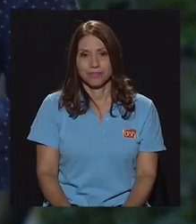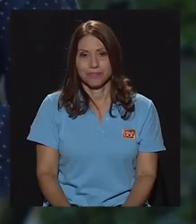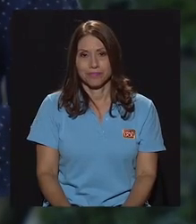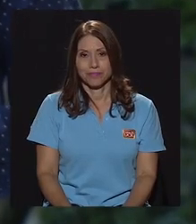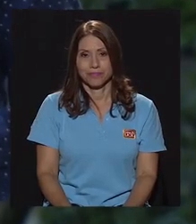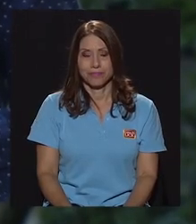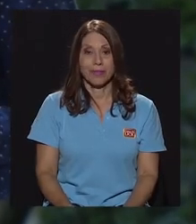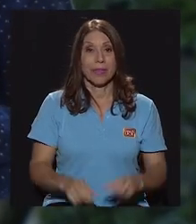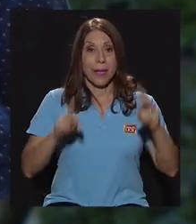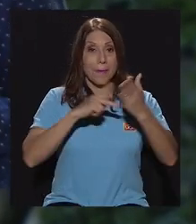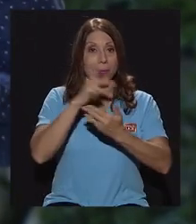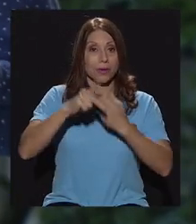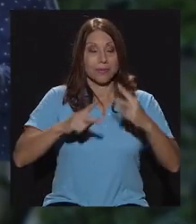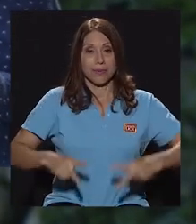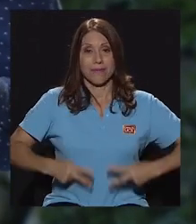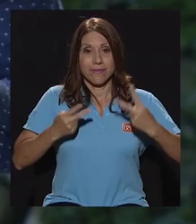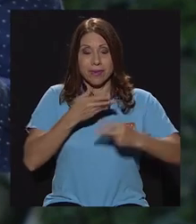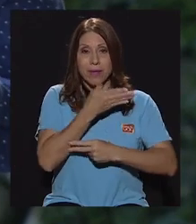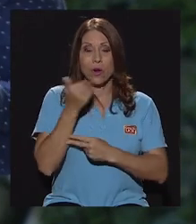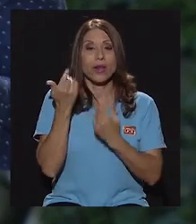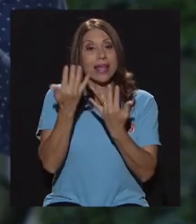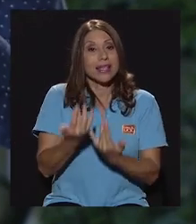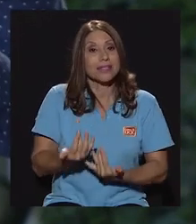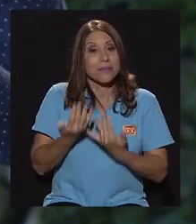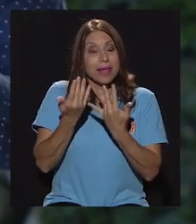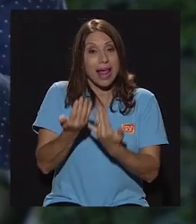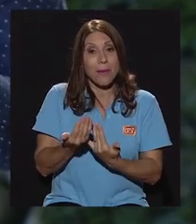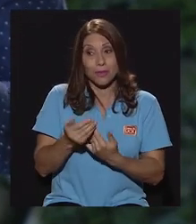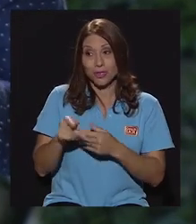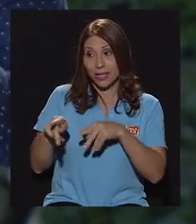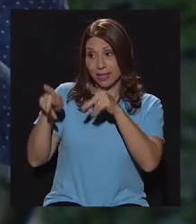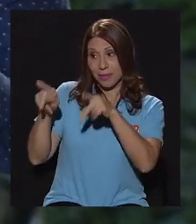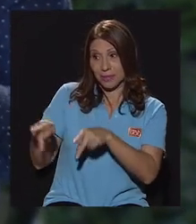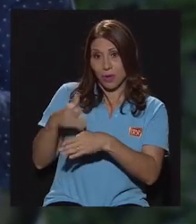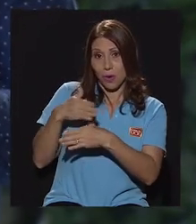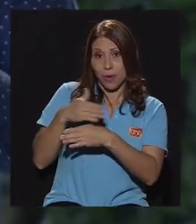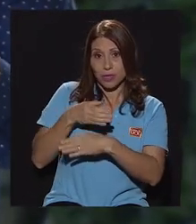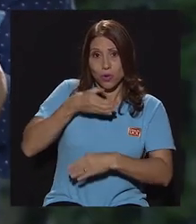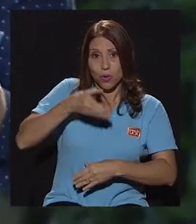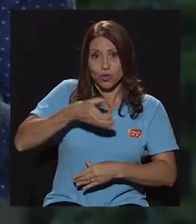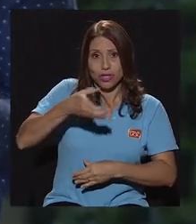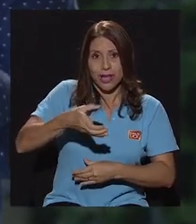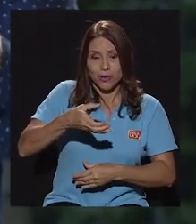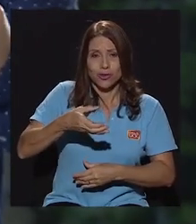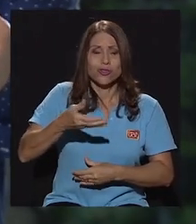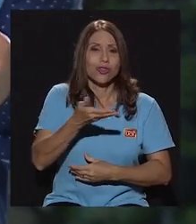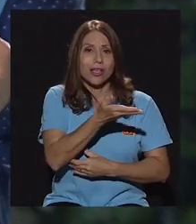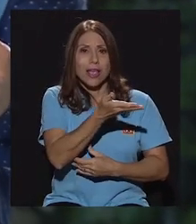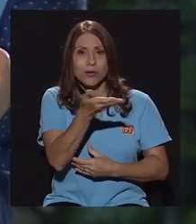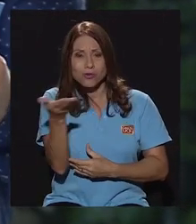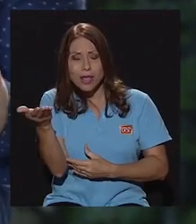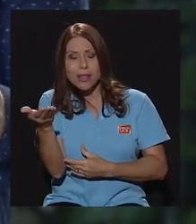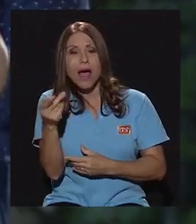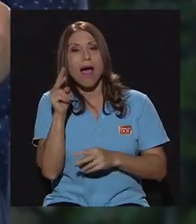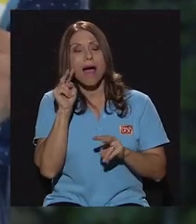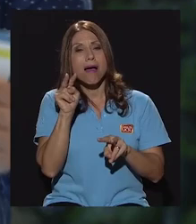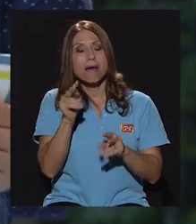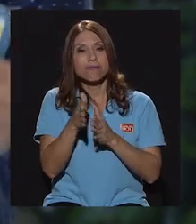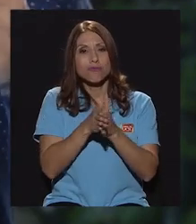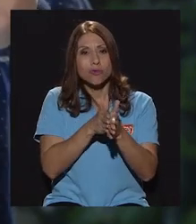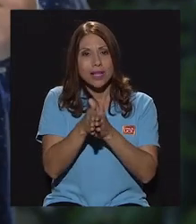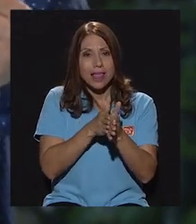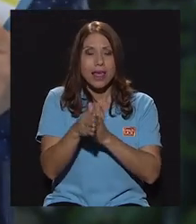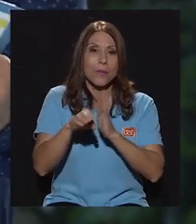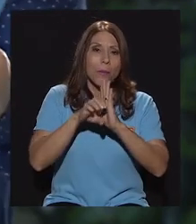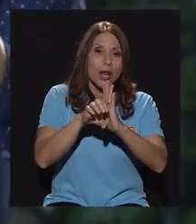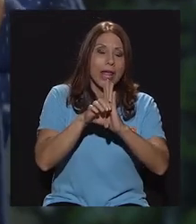En Vivir Mejor esperamos que los consejos que nuestra invitada compartió el día de hoy hayan sido de su utilidad. Por ejemplo,